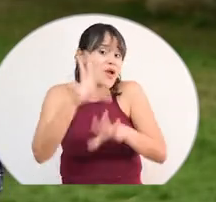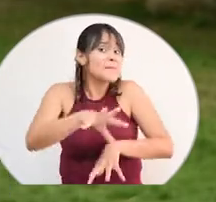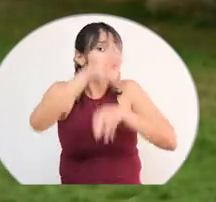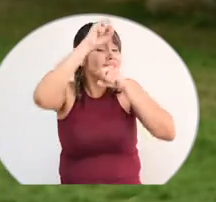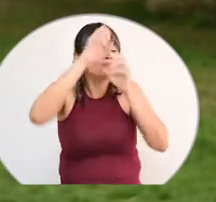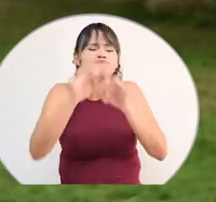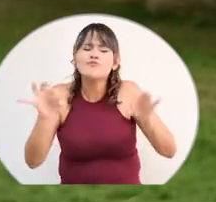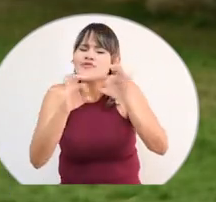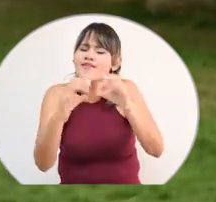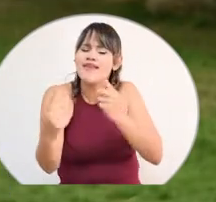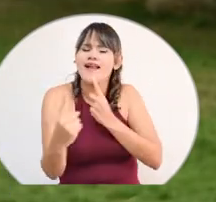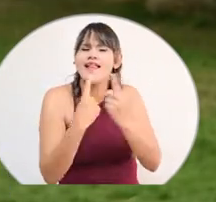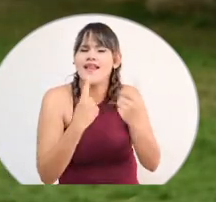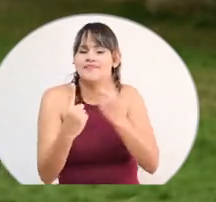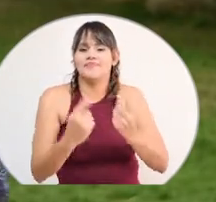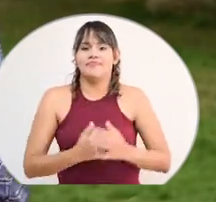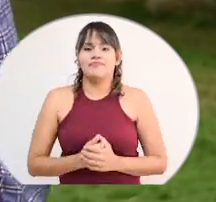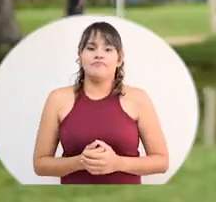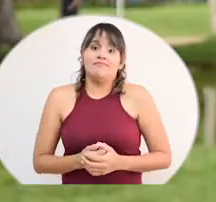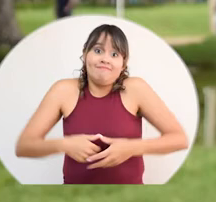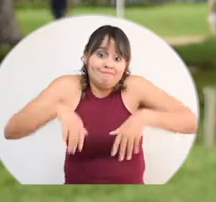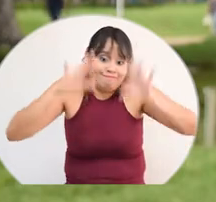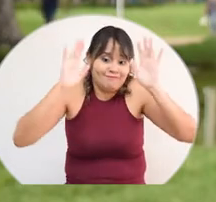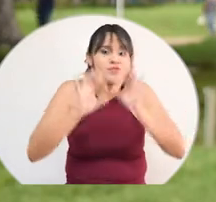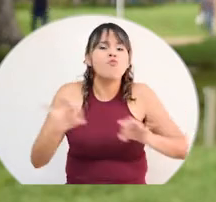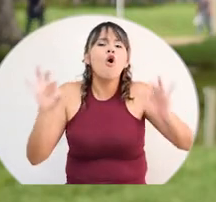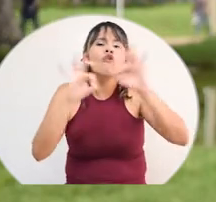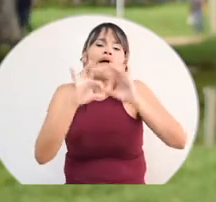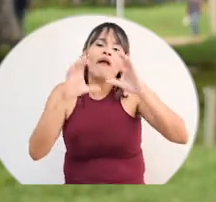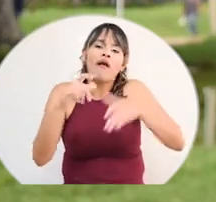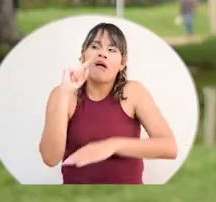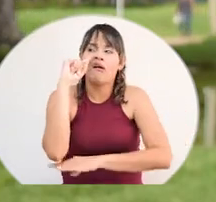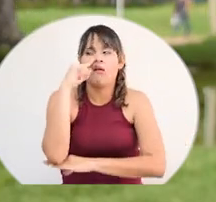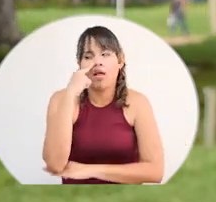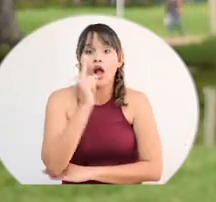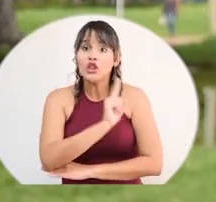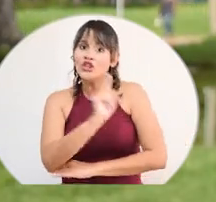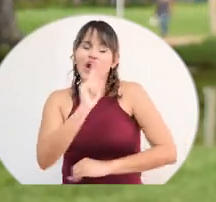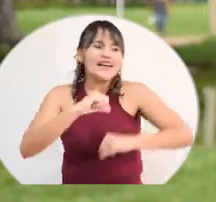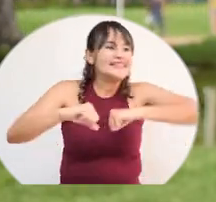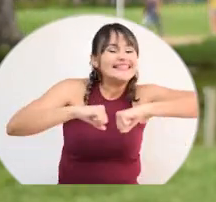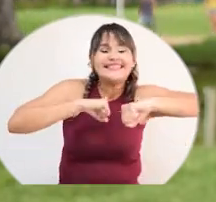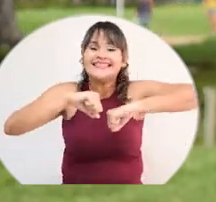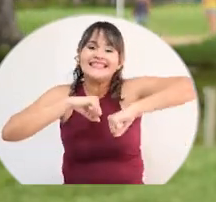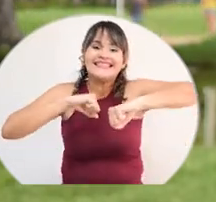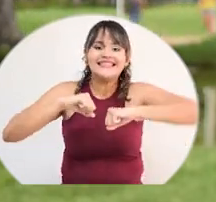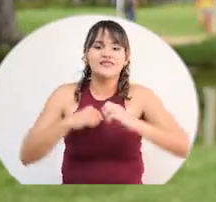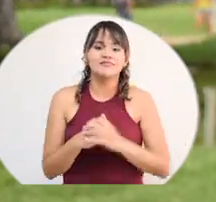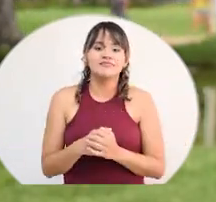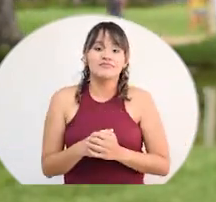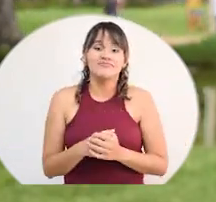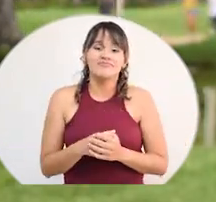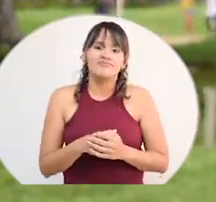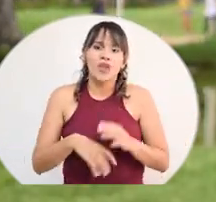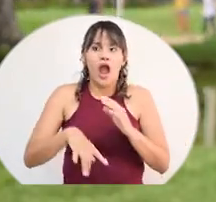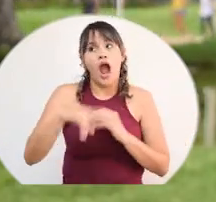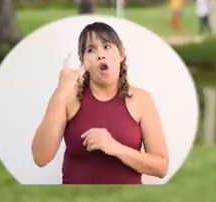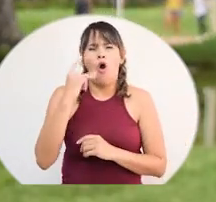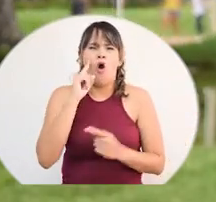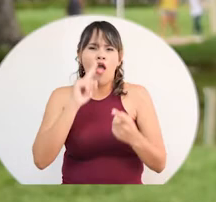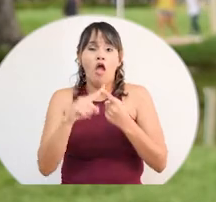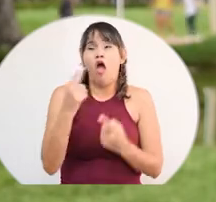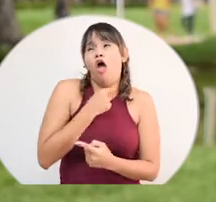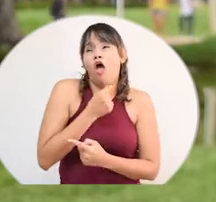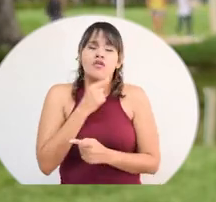saber de un conocimiento sin el conversa me parece también importante que las clases sean dinámicas es decir sin quedar en los